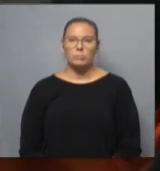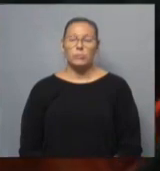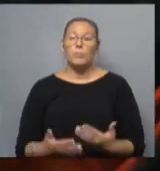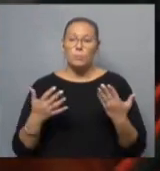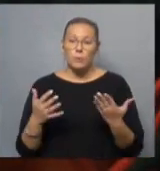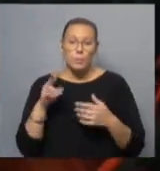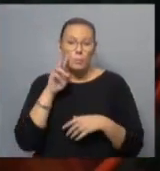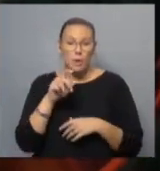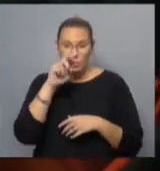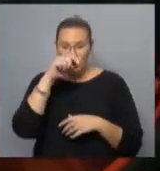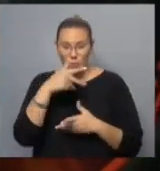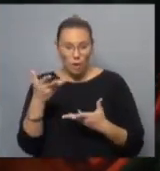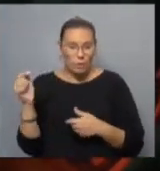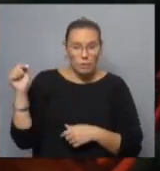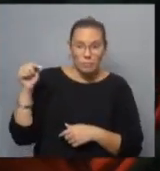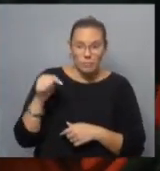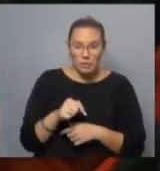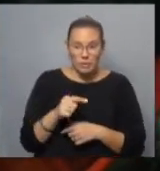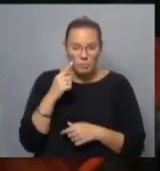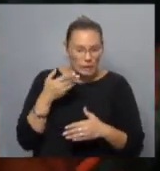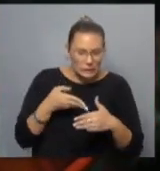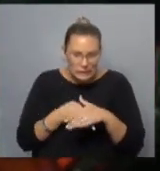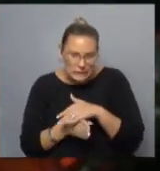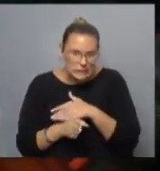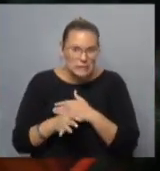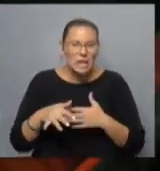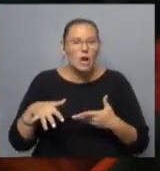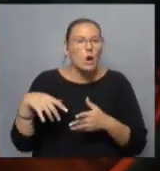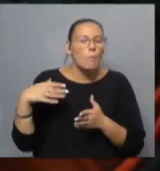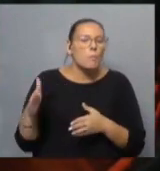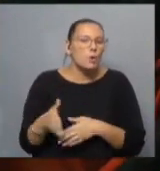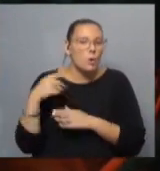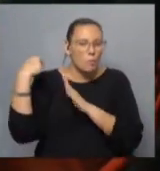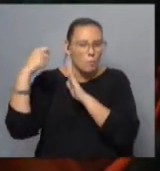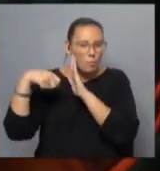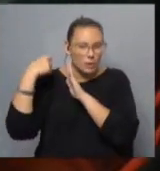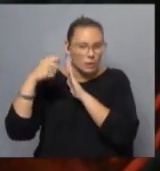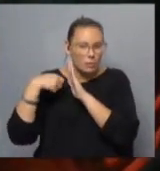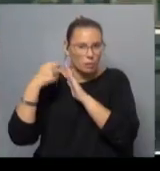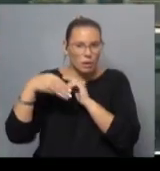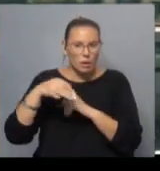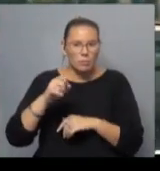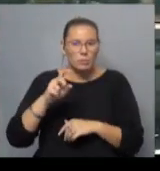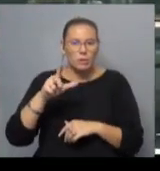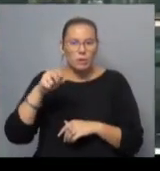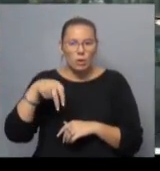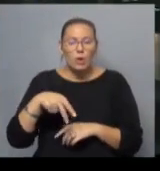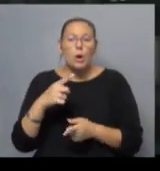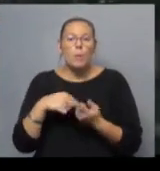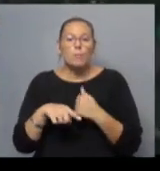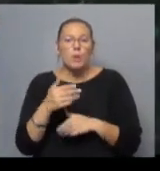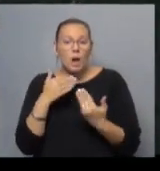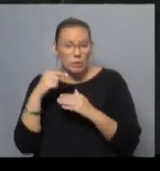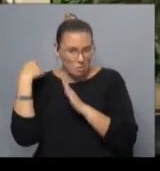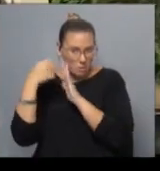Bueno, con Mirá Montevideo nos toca venir a asaltar parte de lo que es la producción de la película Milong. Pero lo que nos convoca en verdad no es hablar de